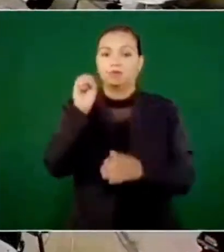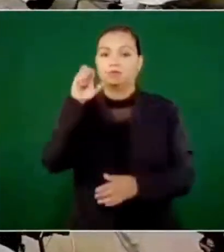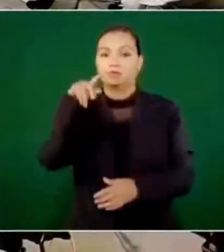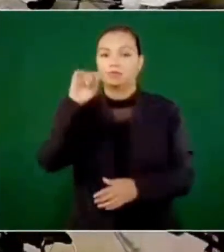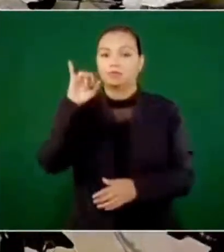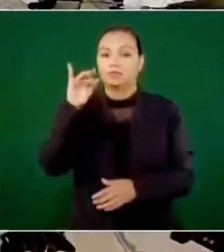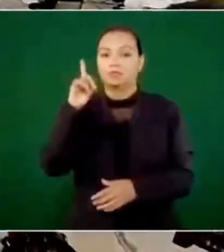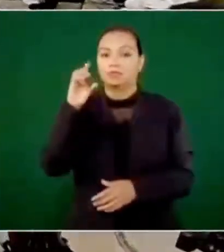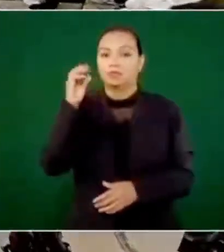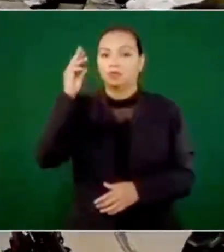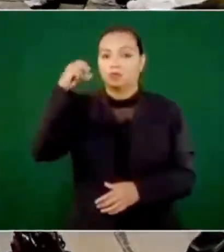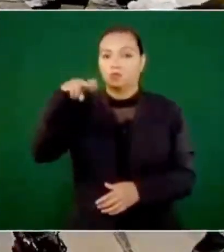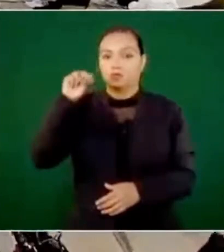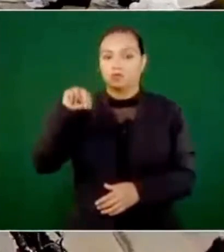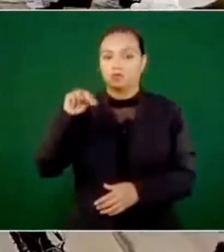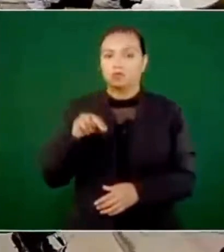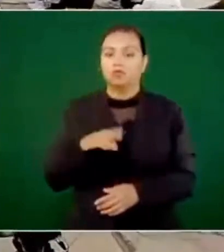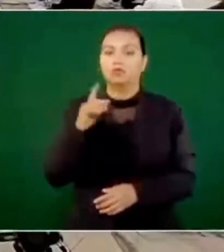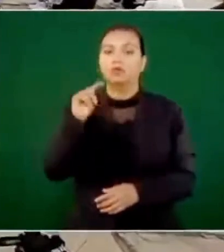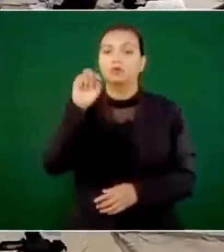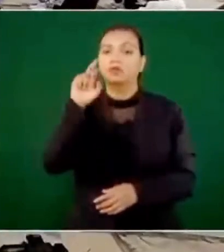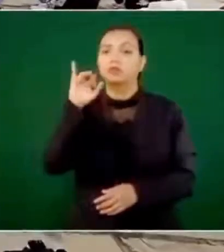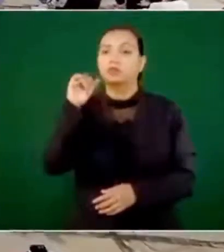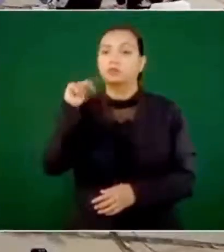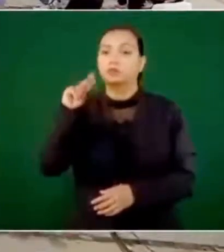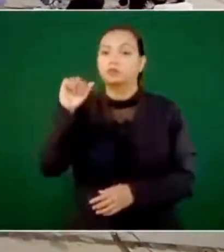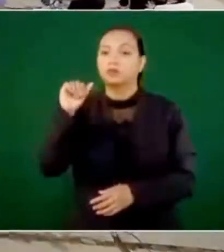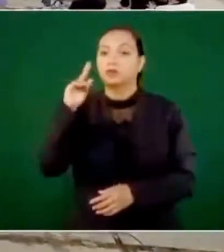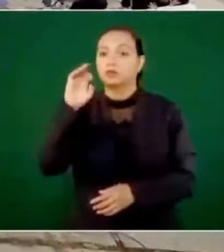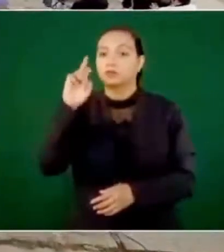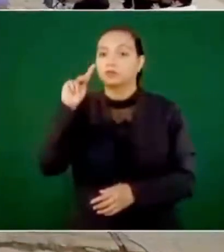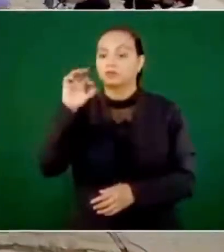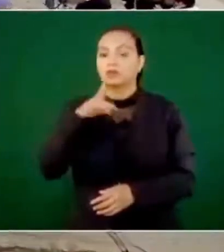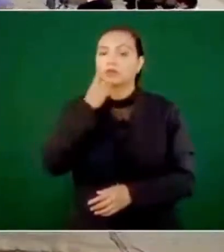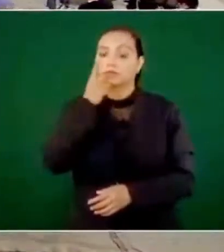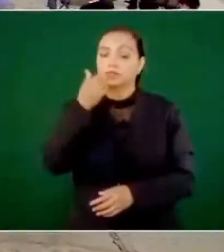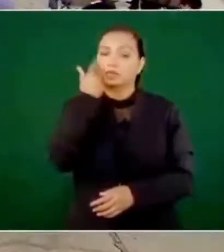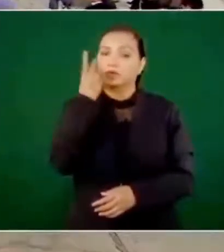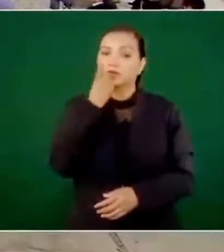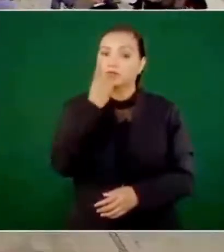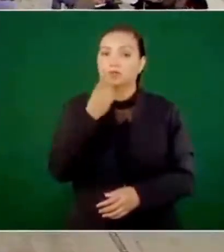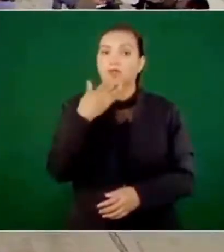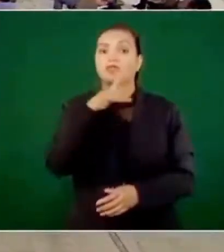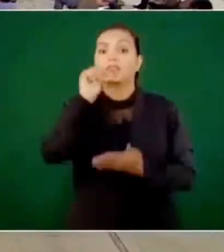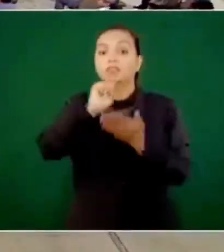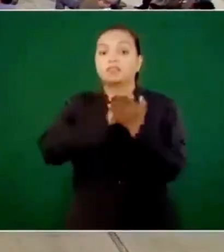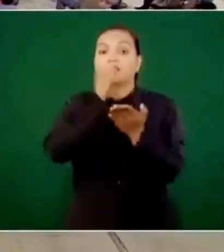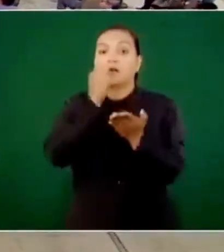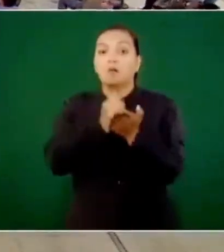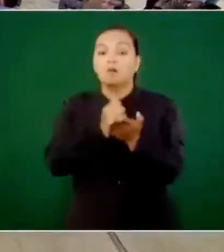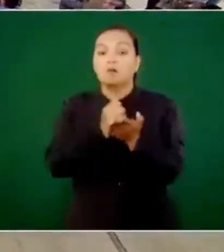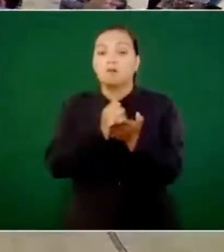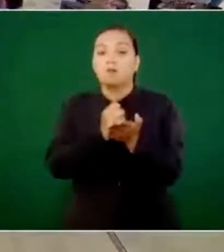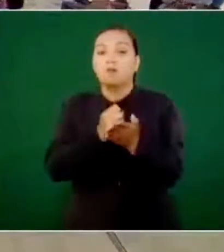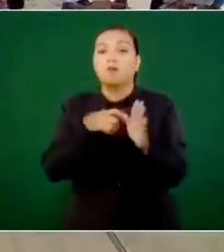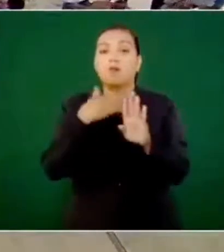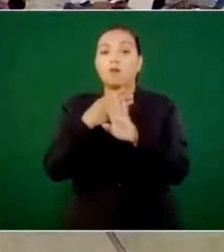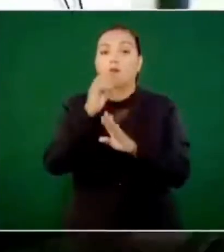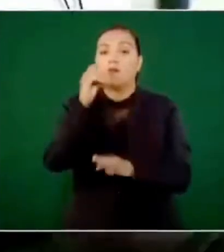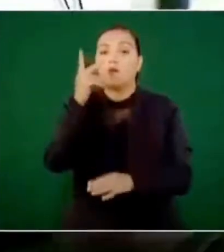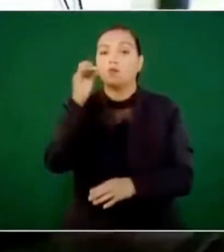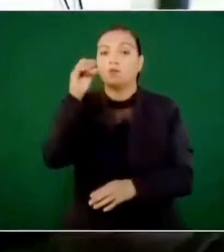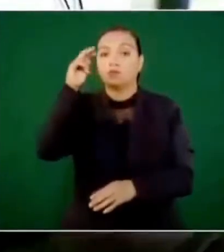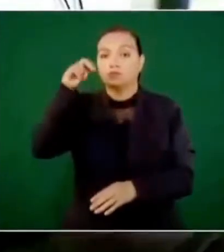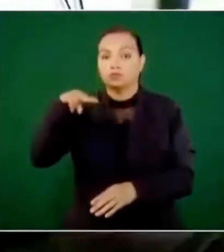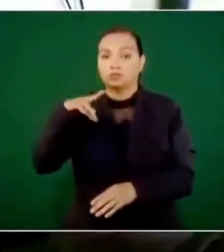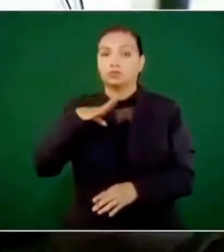Abierta. Presidente, en Tamaulipas la oposición está muy contenta porque en la Cuarta Transformación se